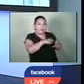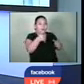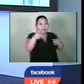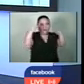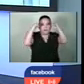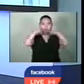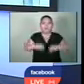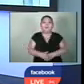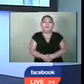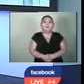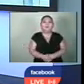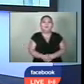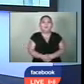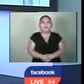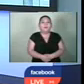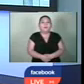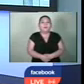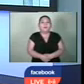noches.